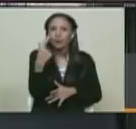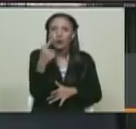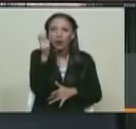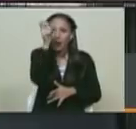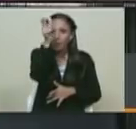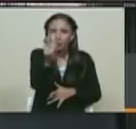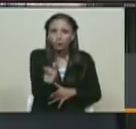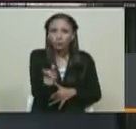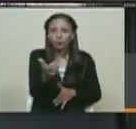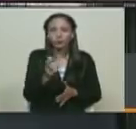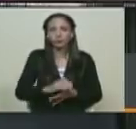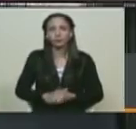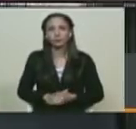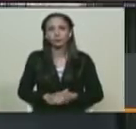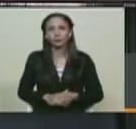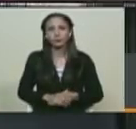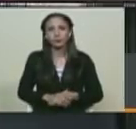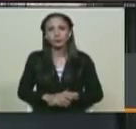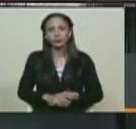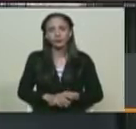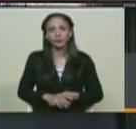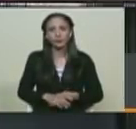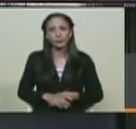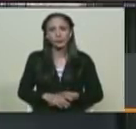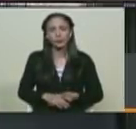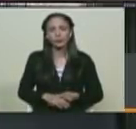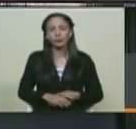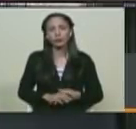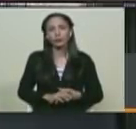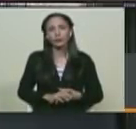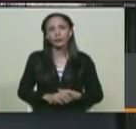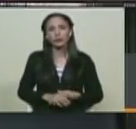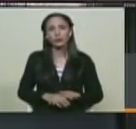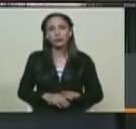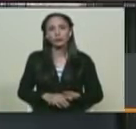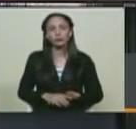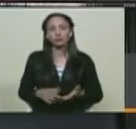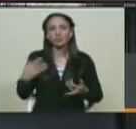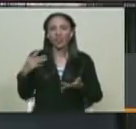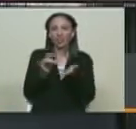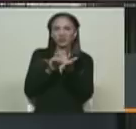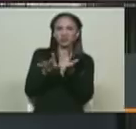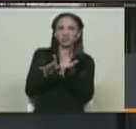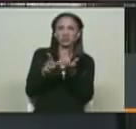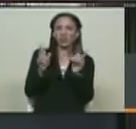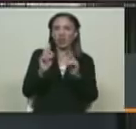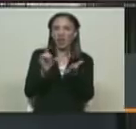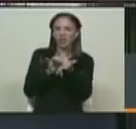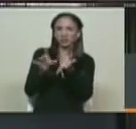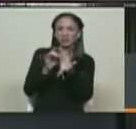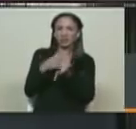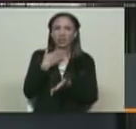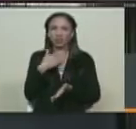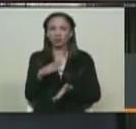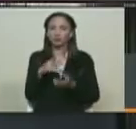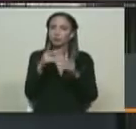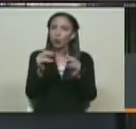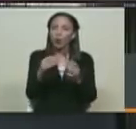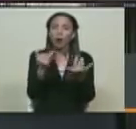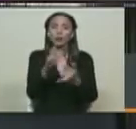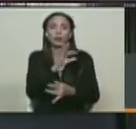todas las venezolanas, a todos los venezolanos, sin discriminación. Solo el socialismo